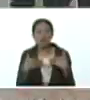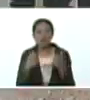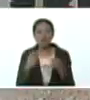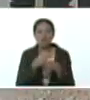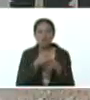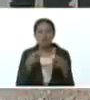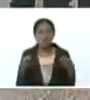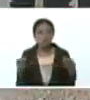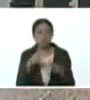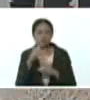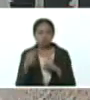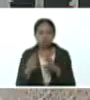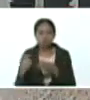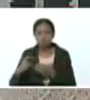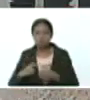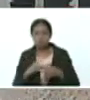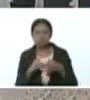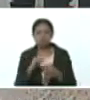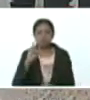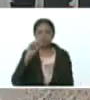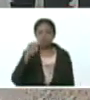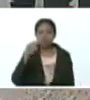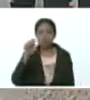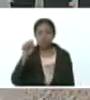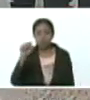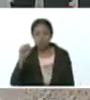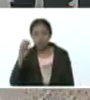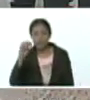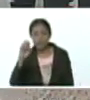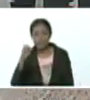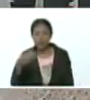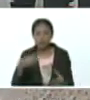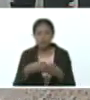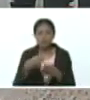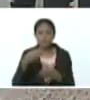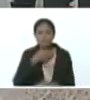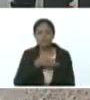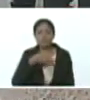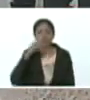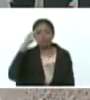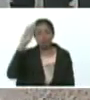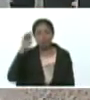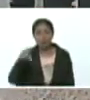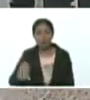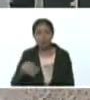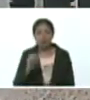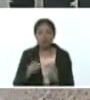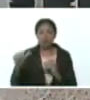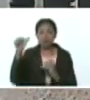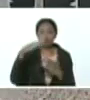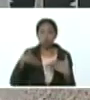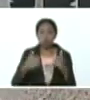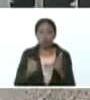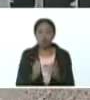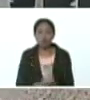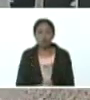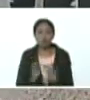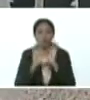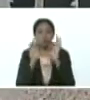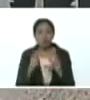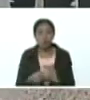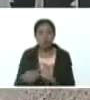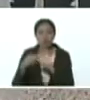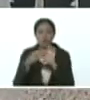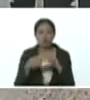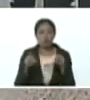general, el IPASME, Misión Médica Cubana, el Estado Mayor de la Salud, que de manera unitaria